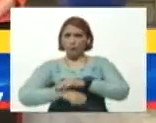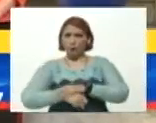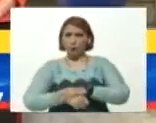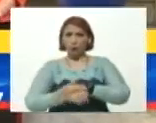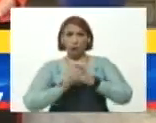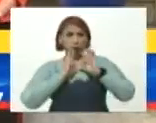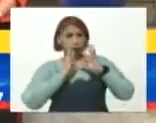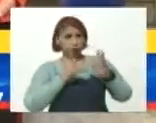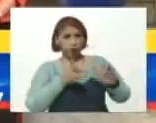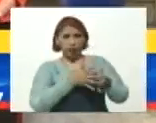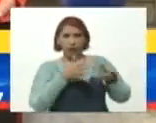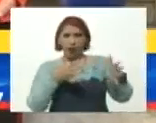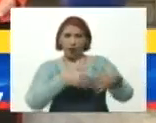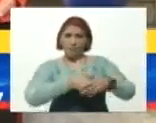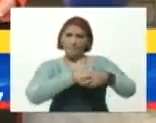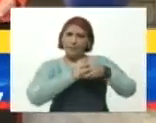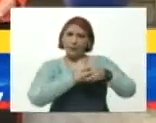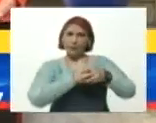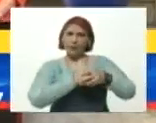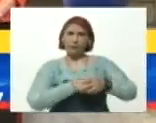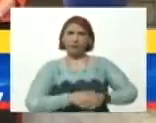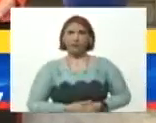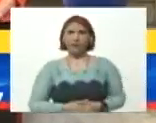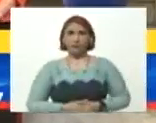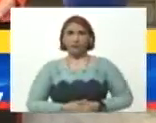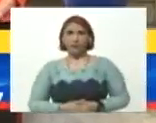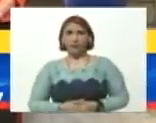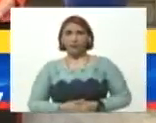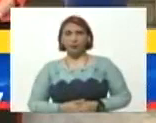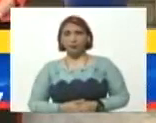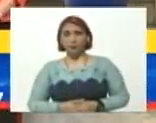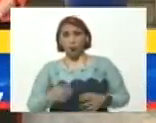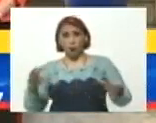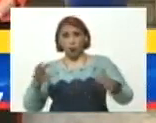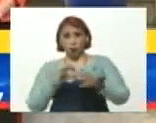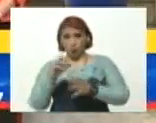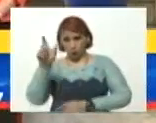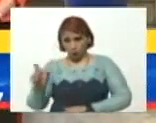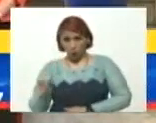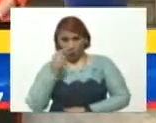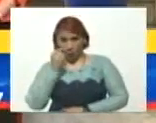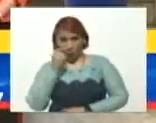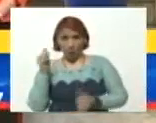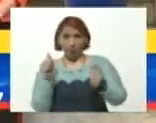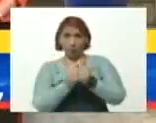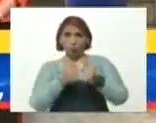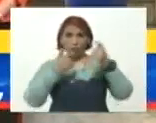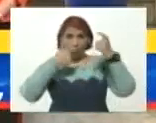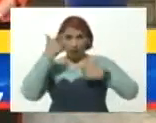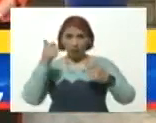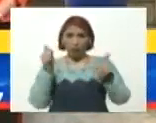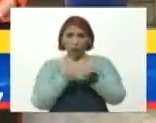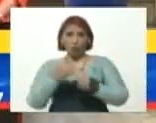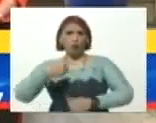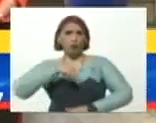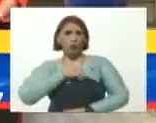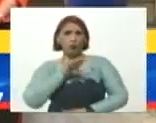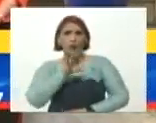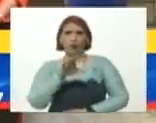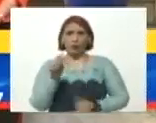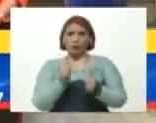amistad que unió a Maradona con el comandante Chávez, con nuestro país,